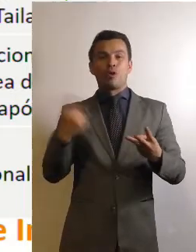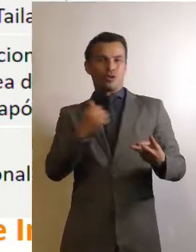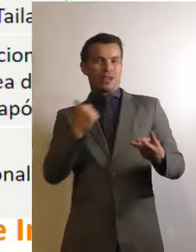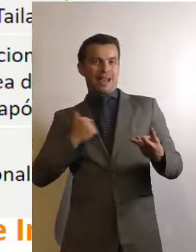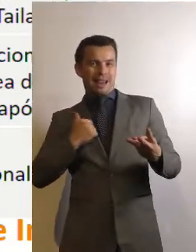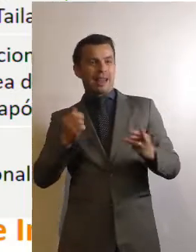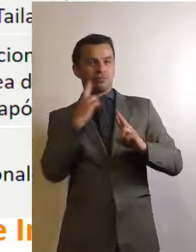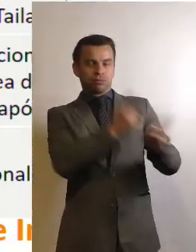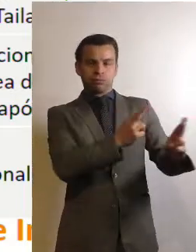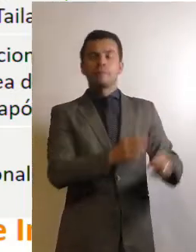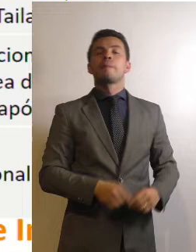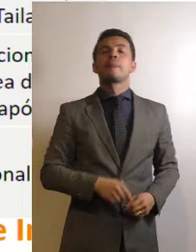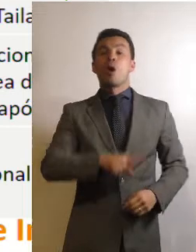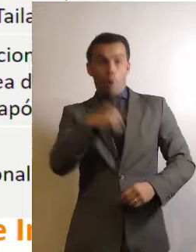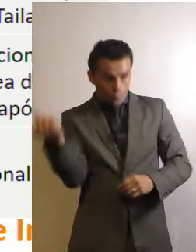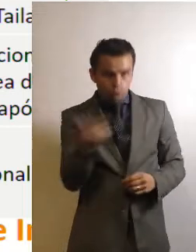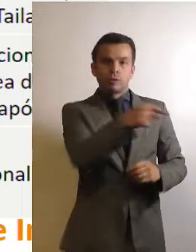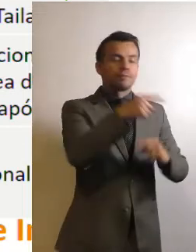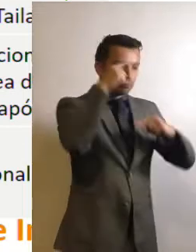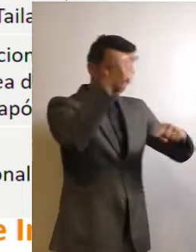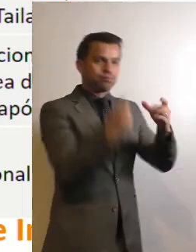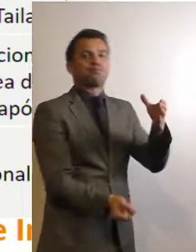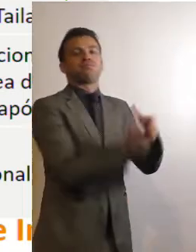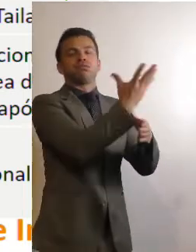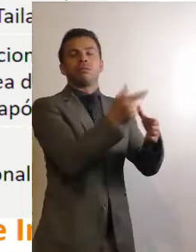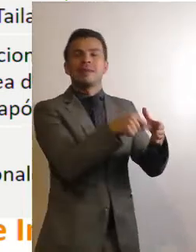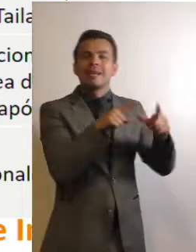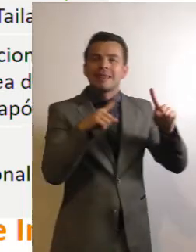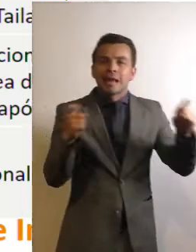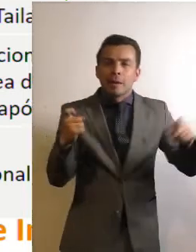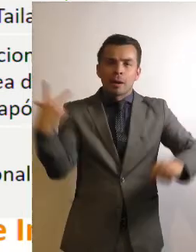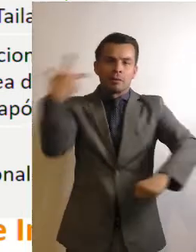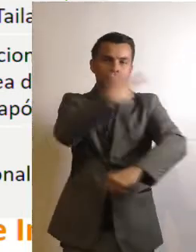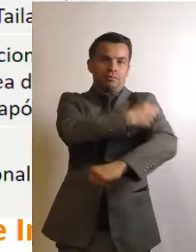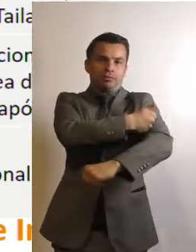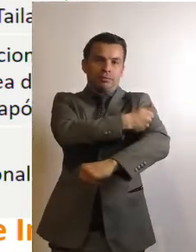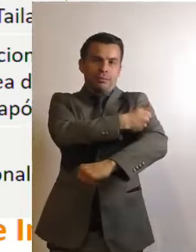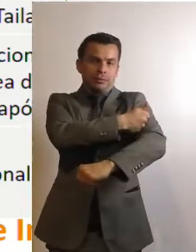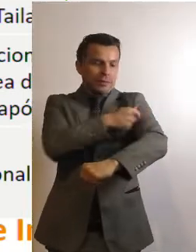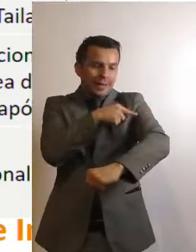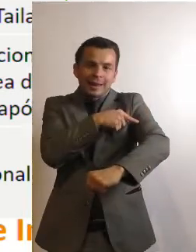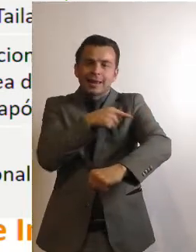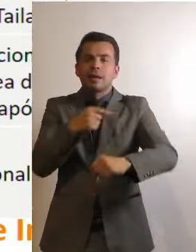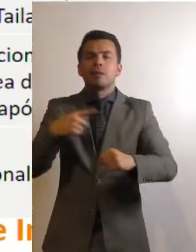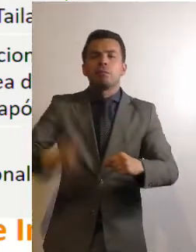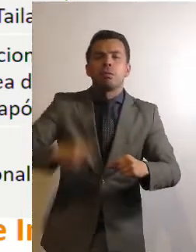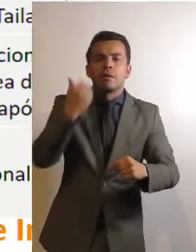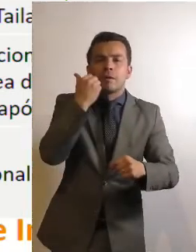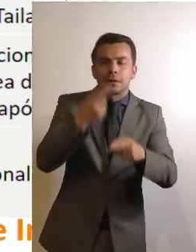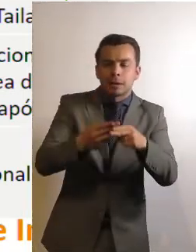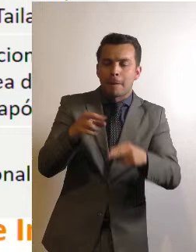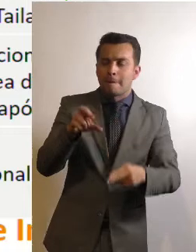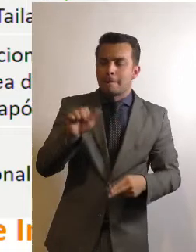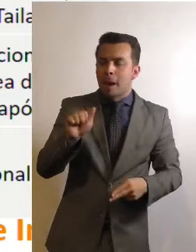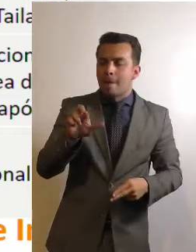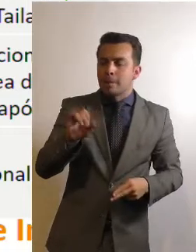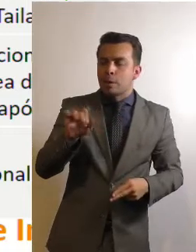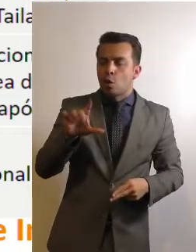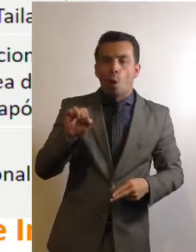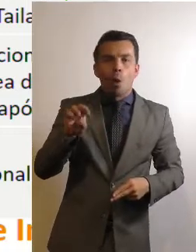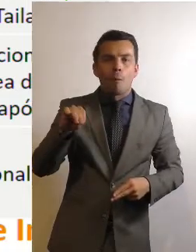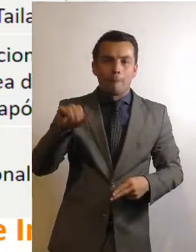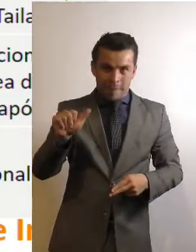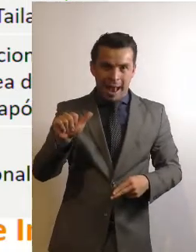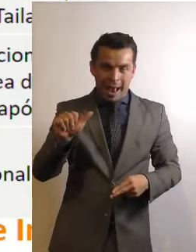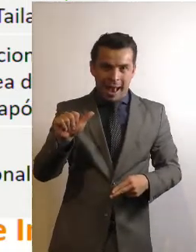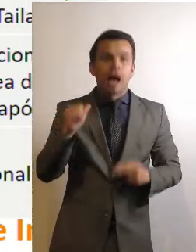detección óptica de la infección del virus del papiloma humano en fluidos biológicos, y así tenemos también un